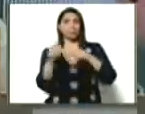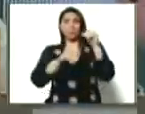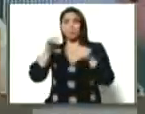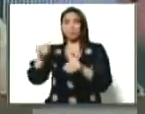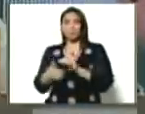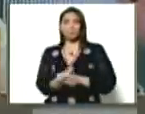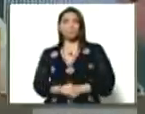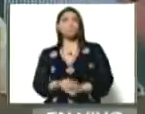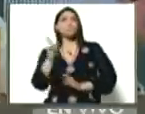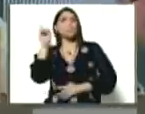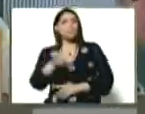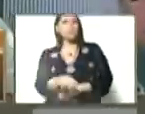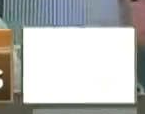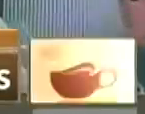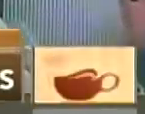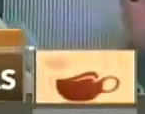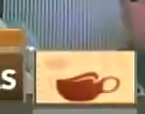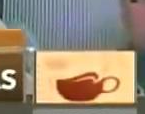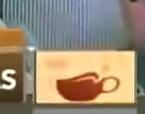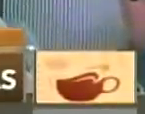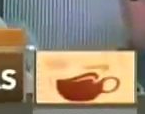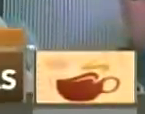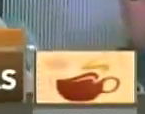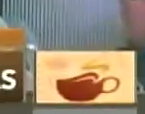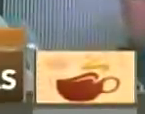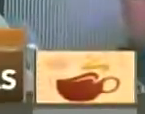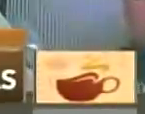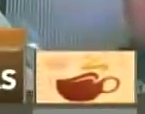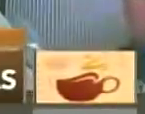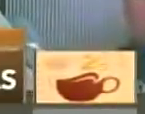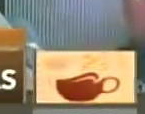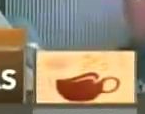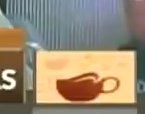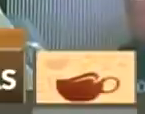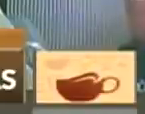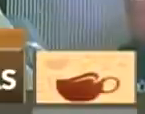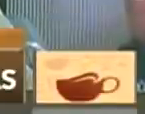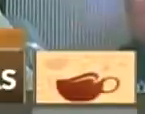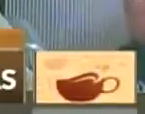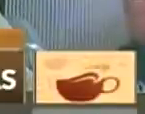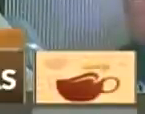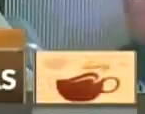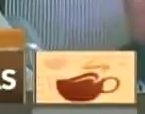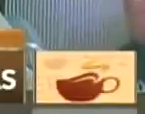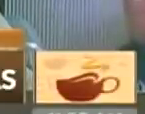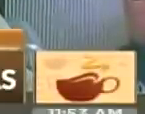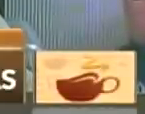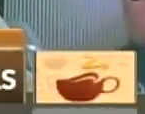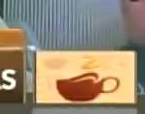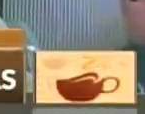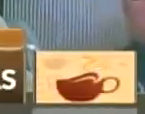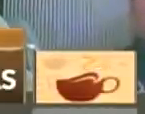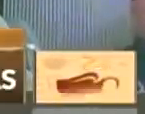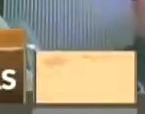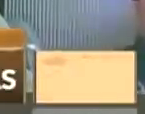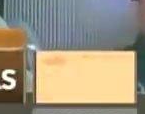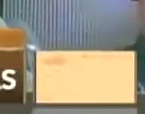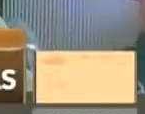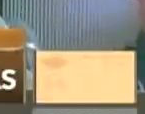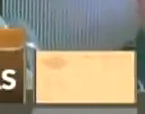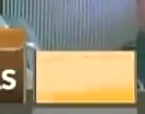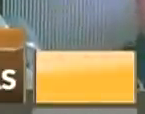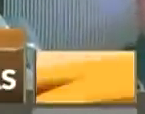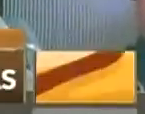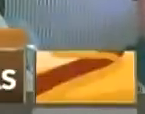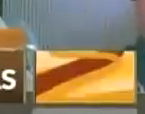práctica respecto a su funcionamiento, a los fines de desplegarnos a multiplicar esta información y capacitar